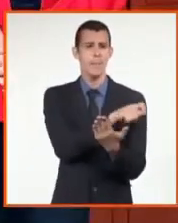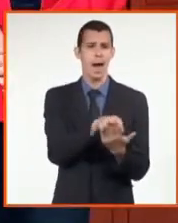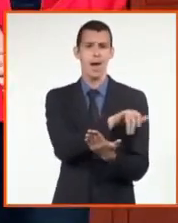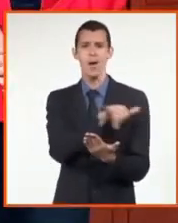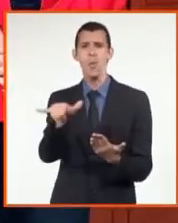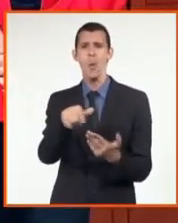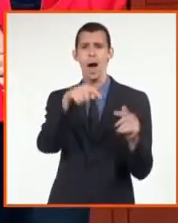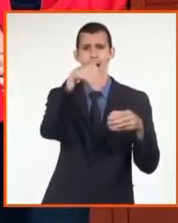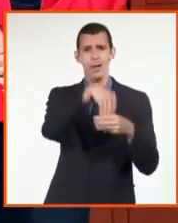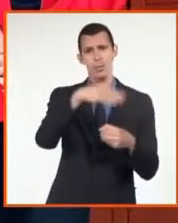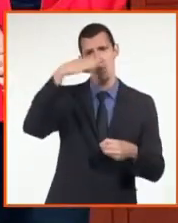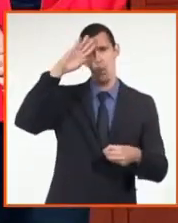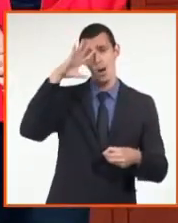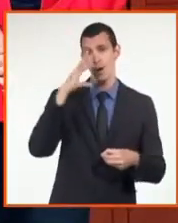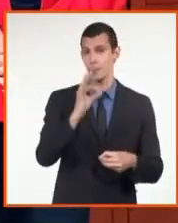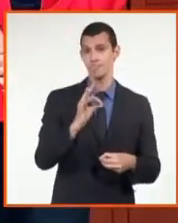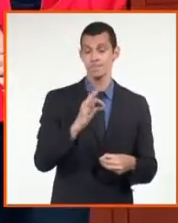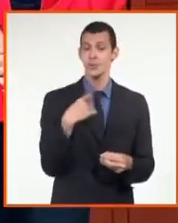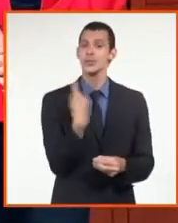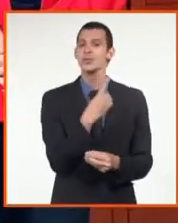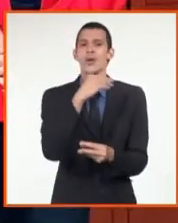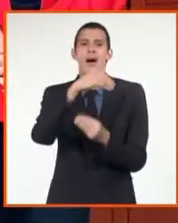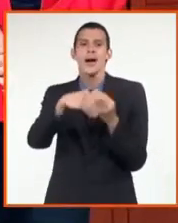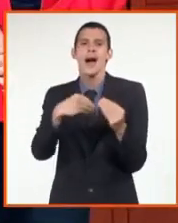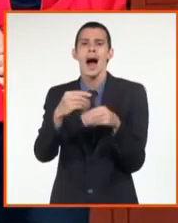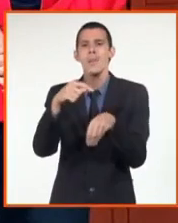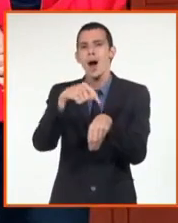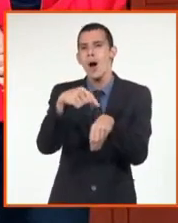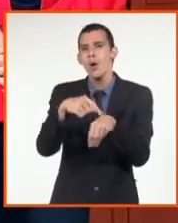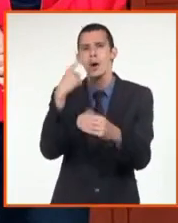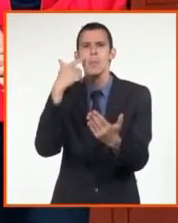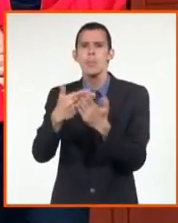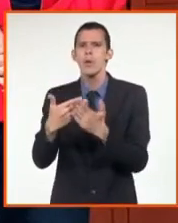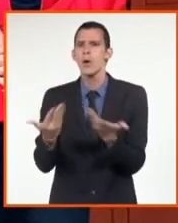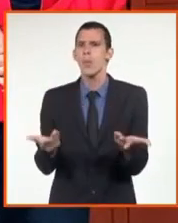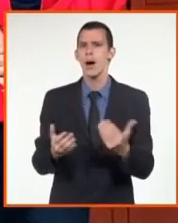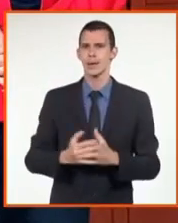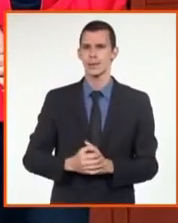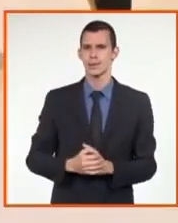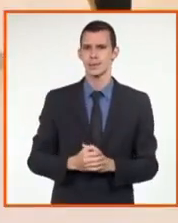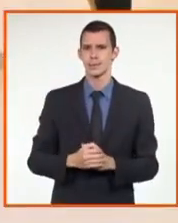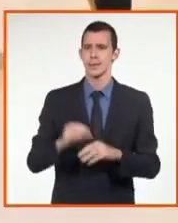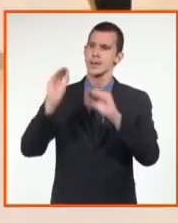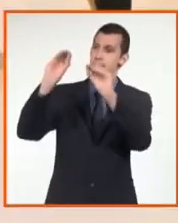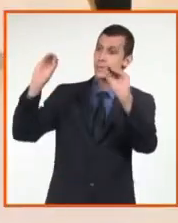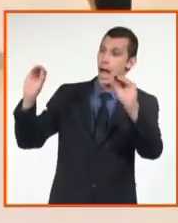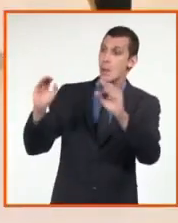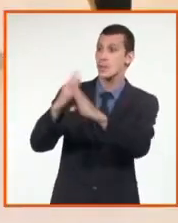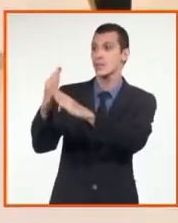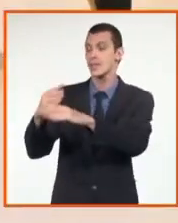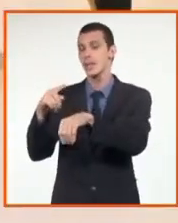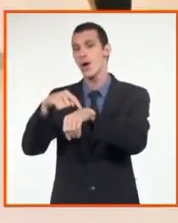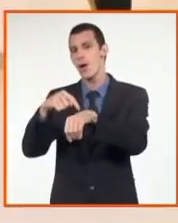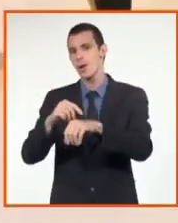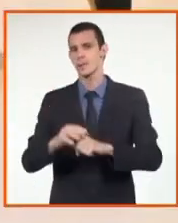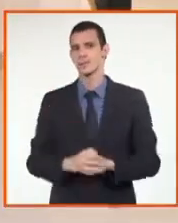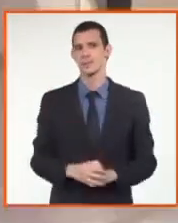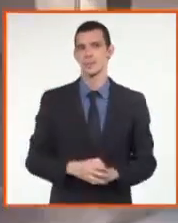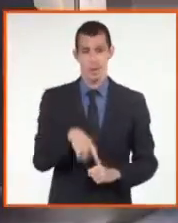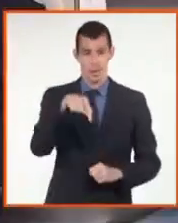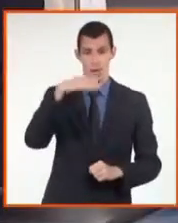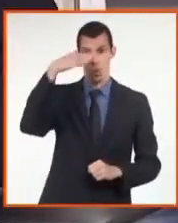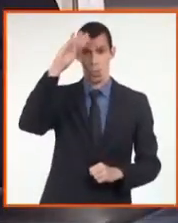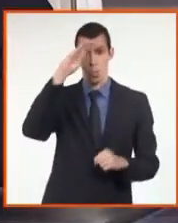tuvimos otro otro remedio que adaptar el horario de Cuba para poder de alguna manera poder congeniar todas esas diferencias horarias que he tenido pero